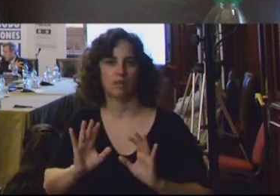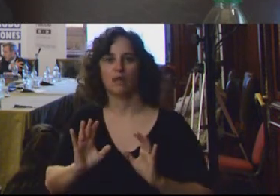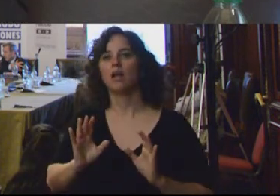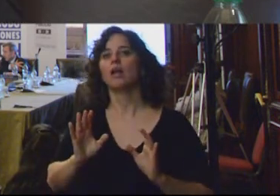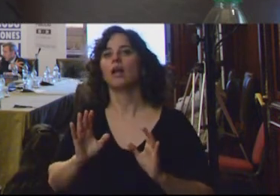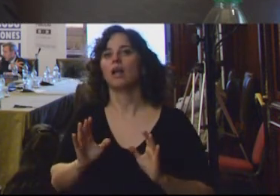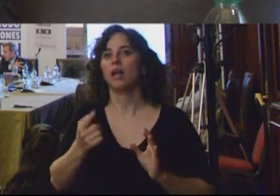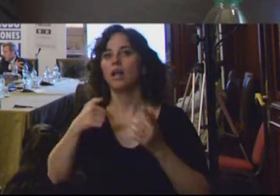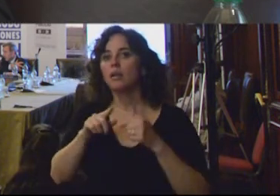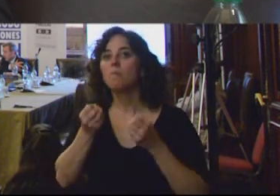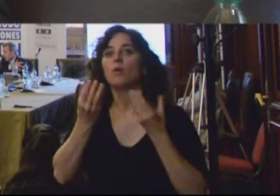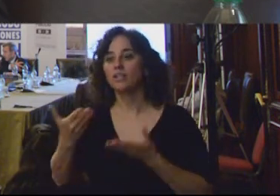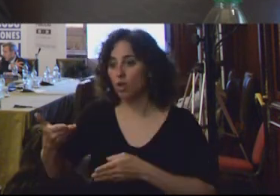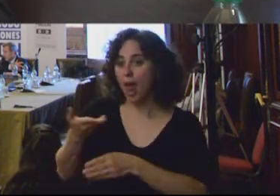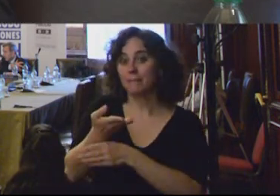peticiones